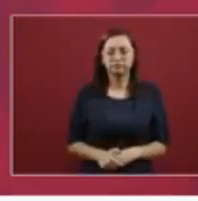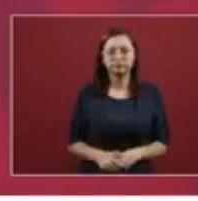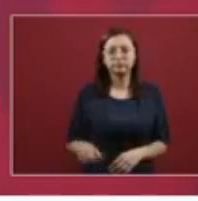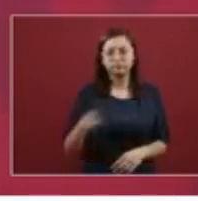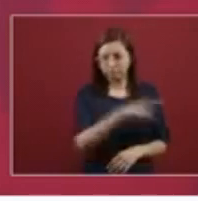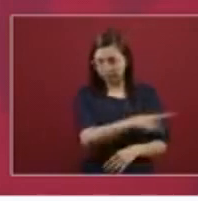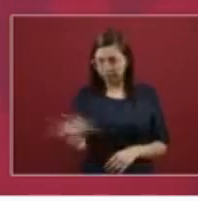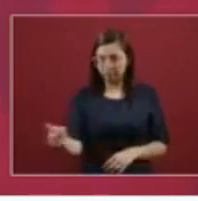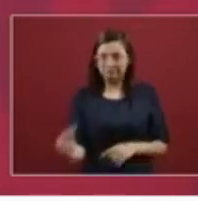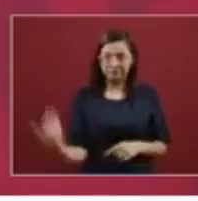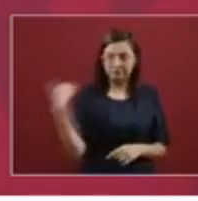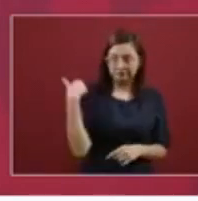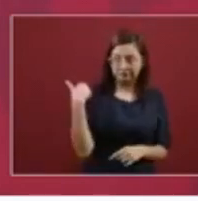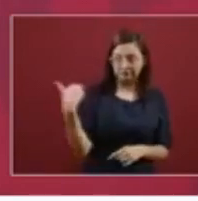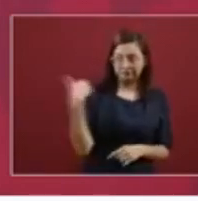contrapeso